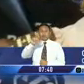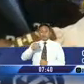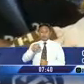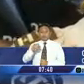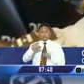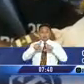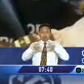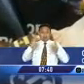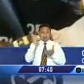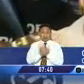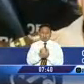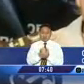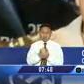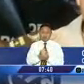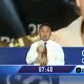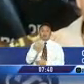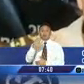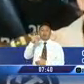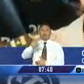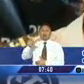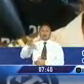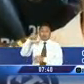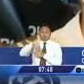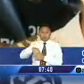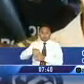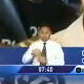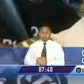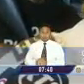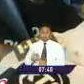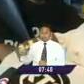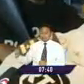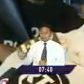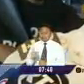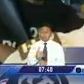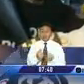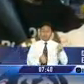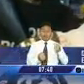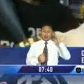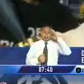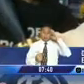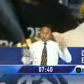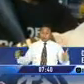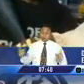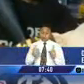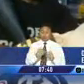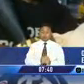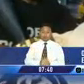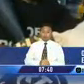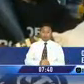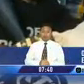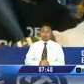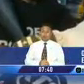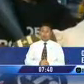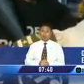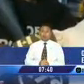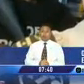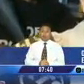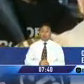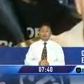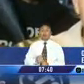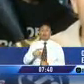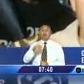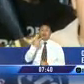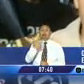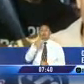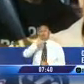placas, con cuatro ocupantes en su interior, se acercan hasta el vehículo patrullero tipo Vitara, del cual se